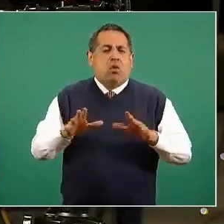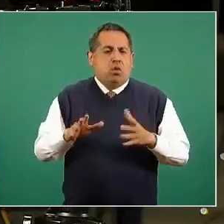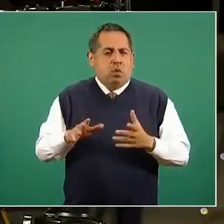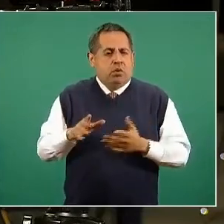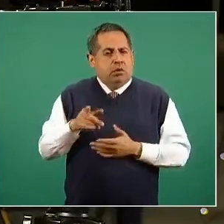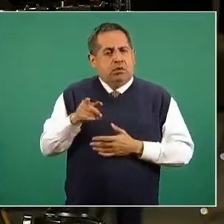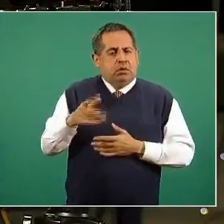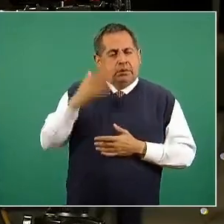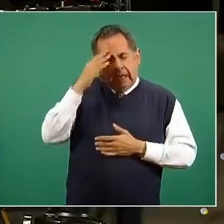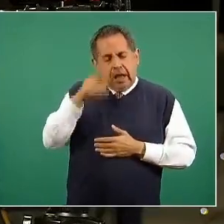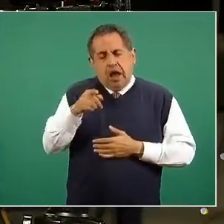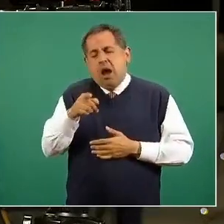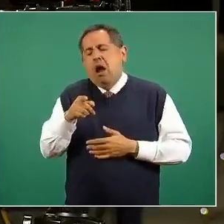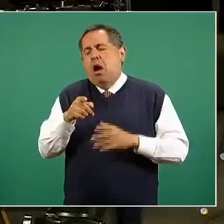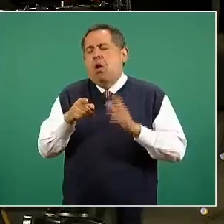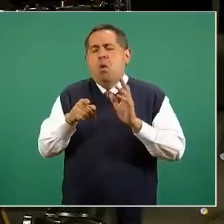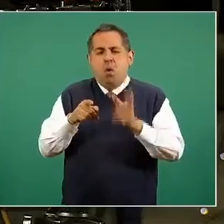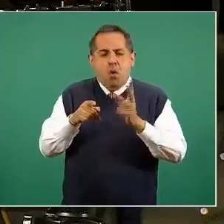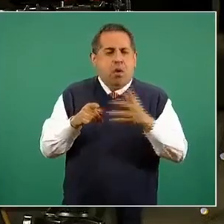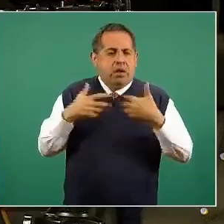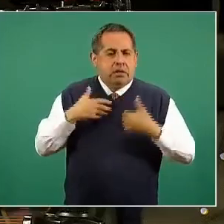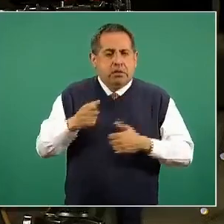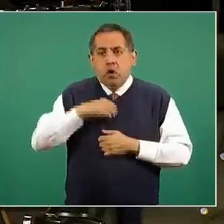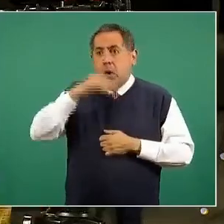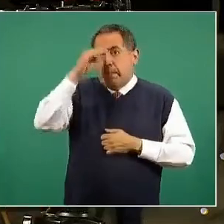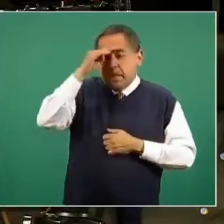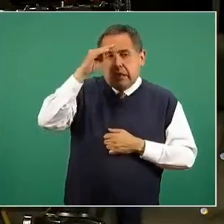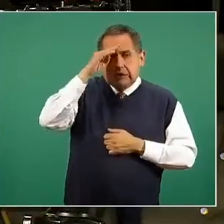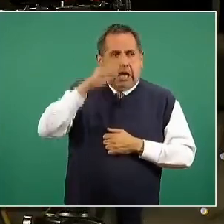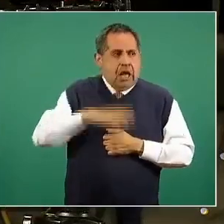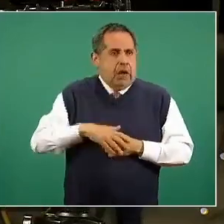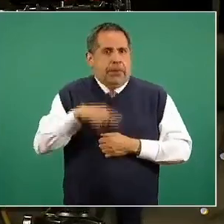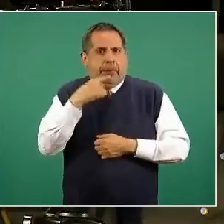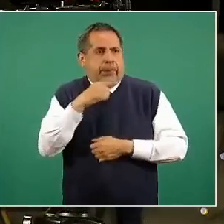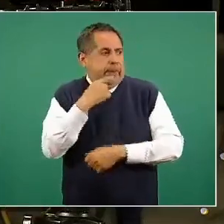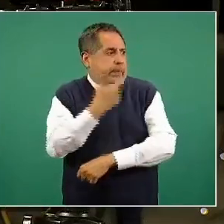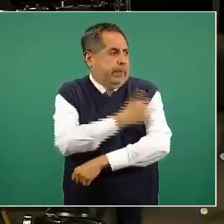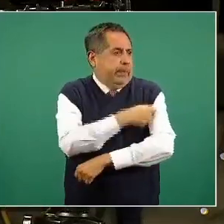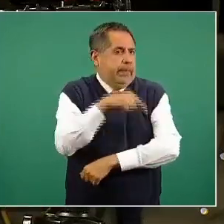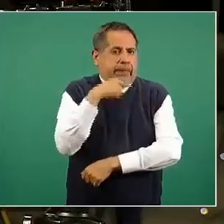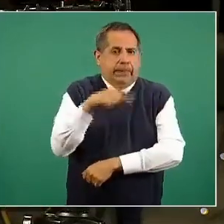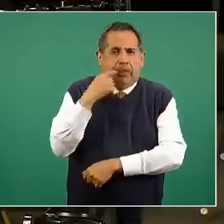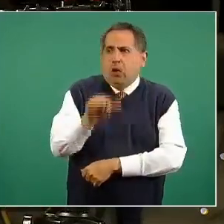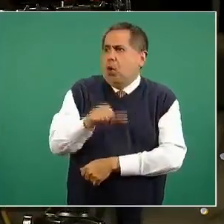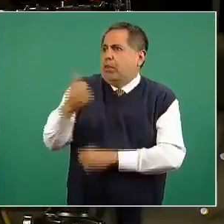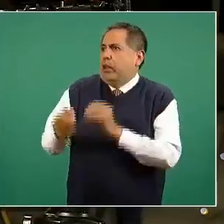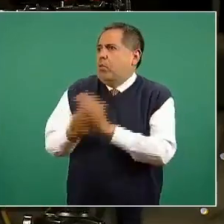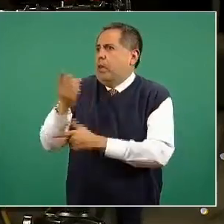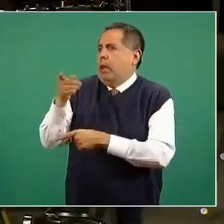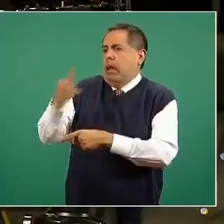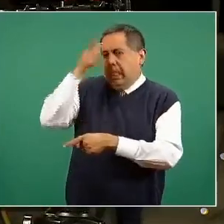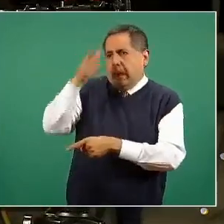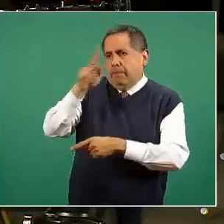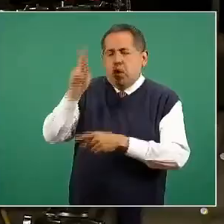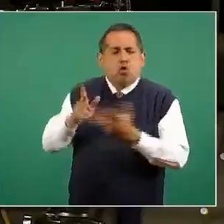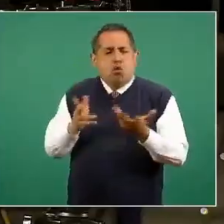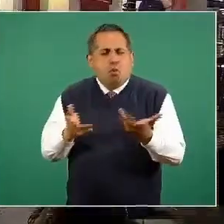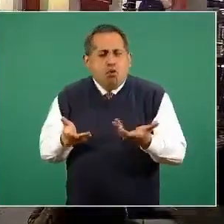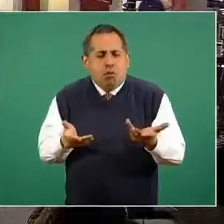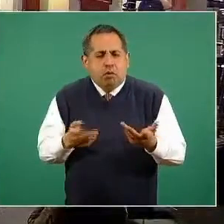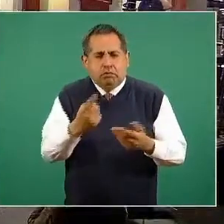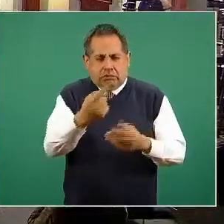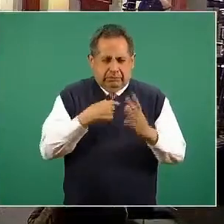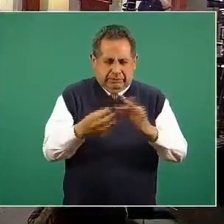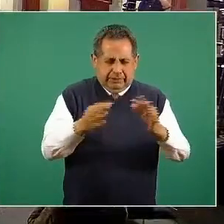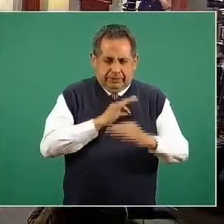manera se evite que piensen que pierden el tiempo vacunándose y si se quieran vacunar. Con Gracias. mucho gusto lo